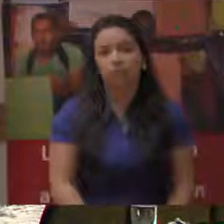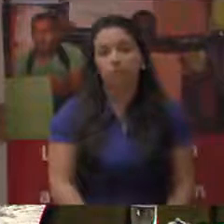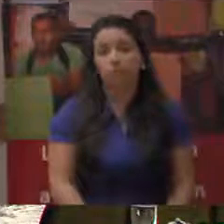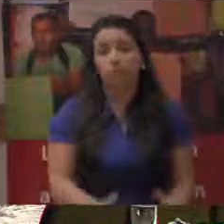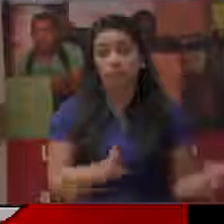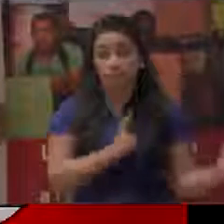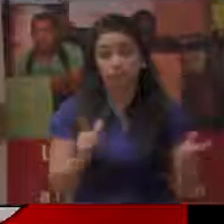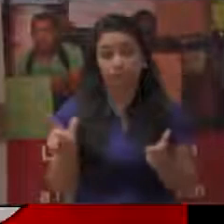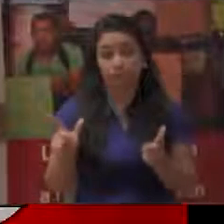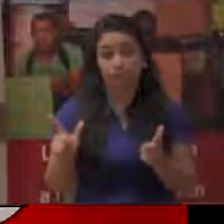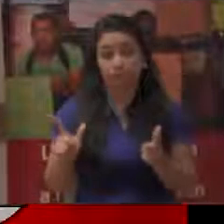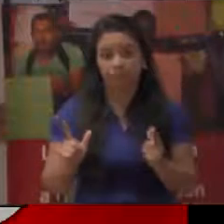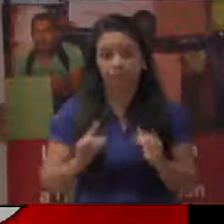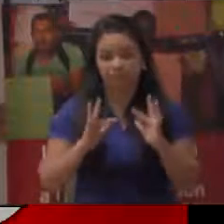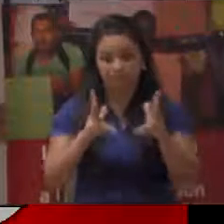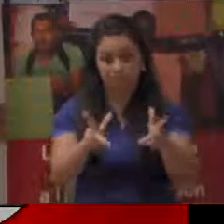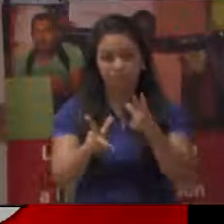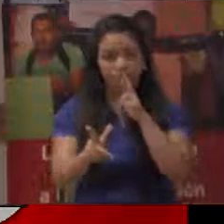Listo, resultados.